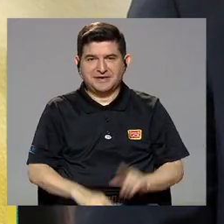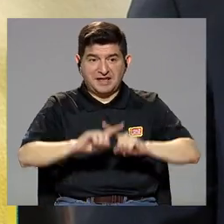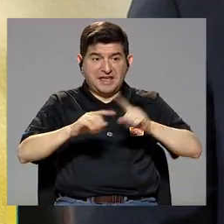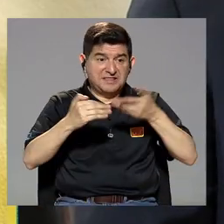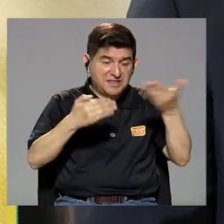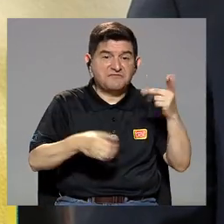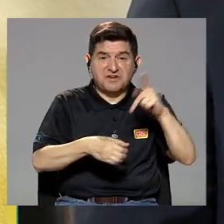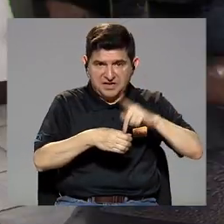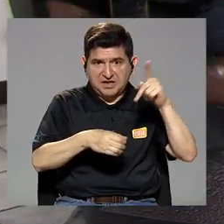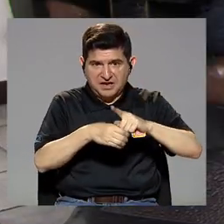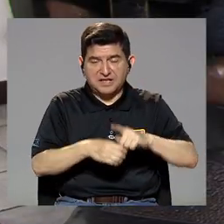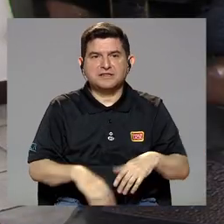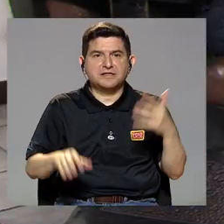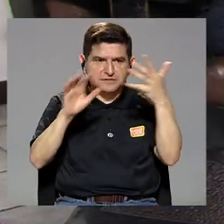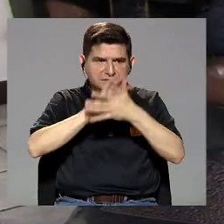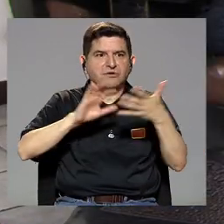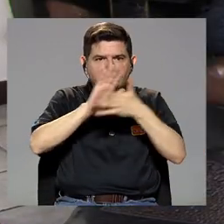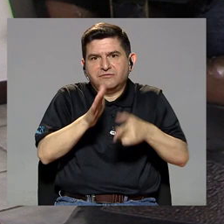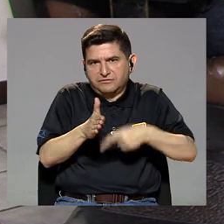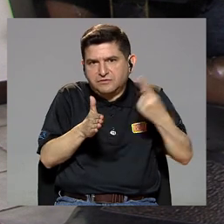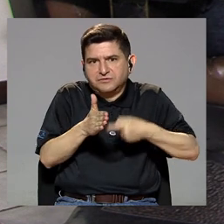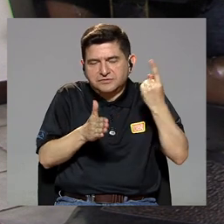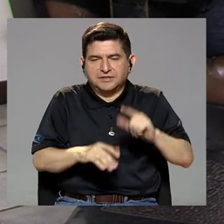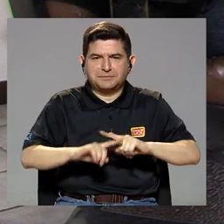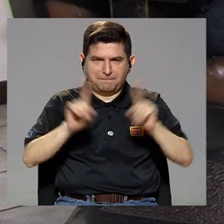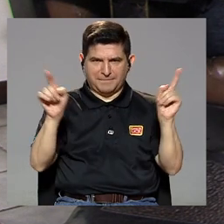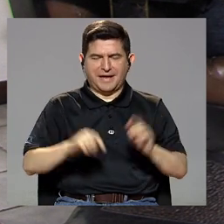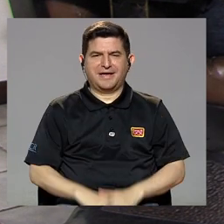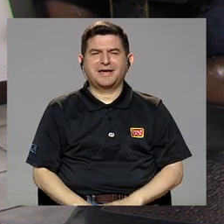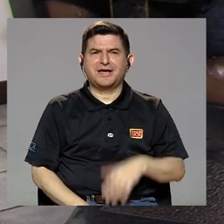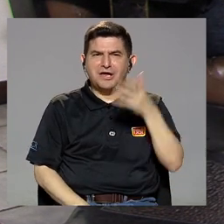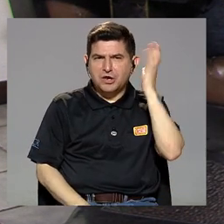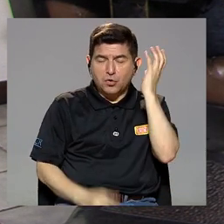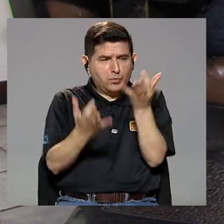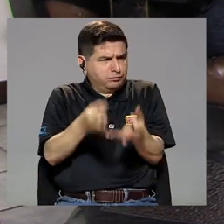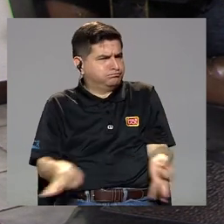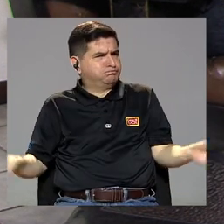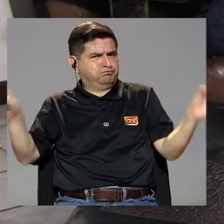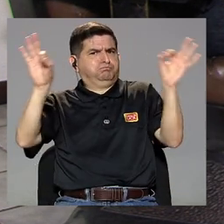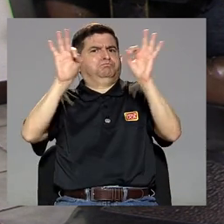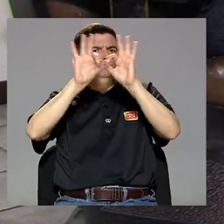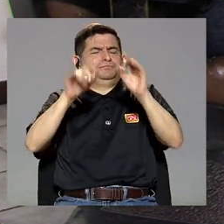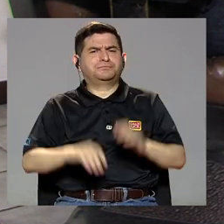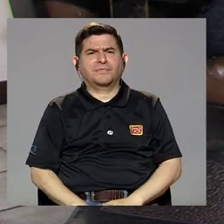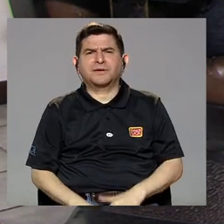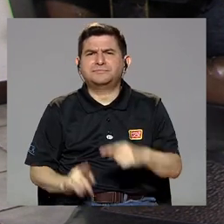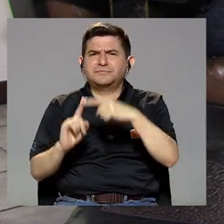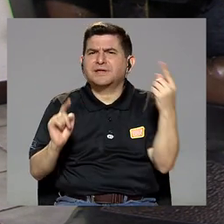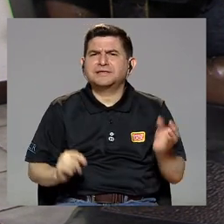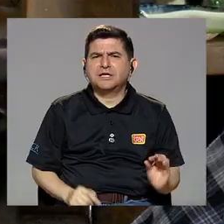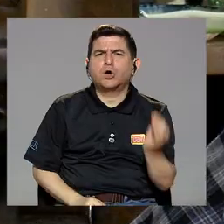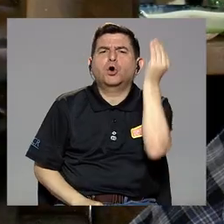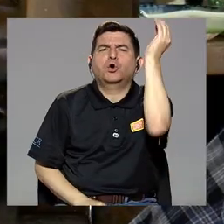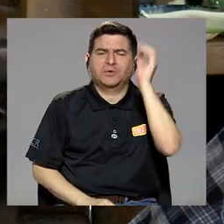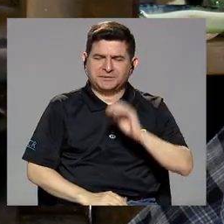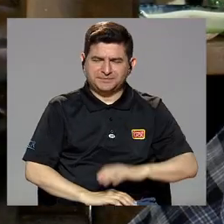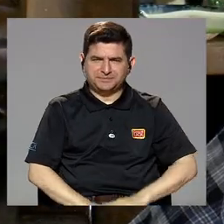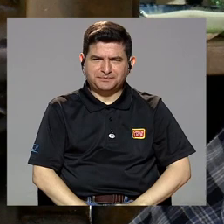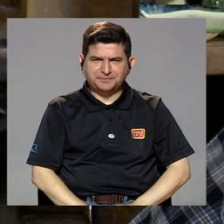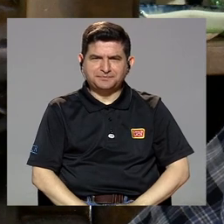muchos enredos pero la radio ha sido fundamental desde muy joven